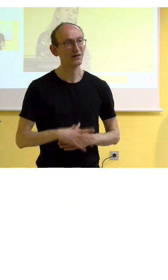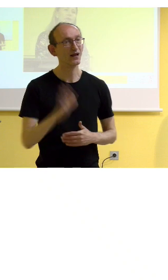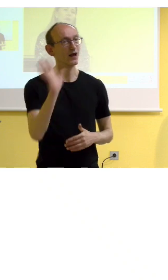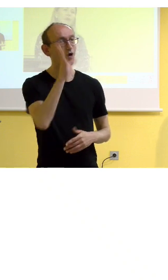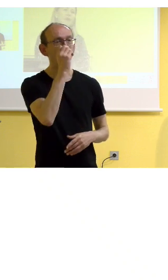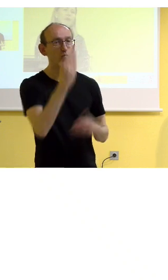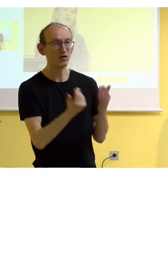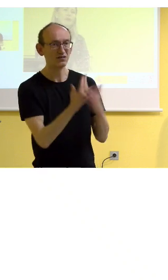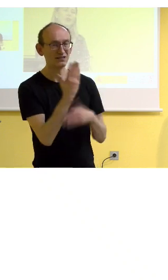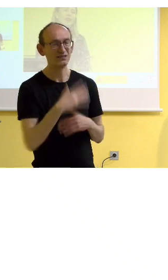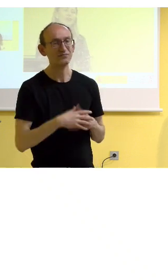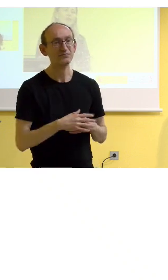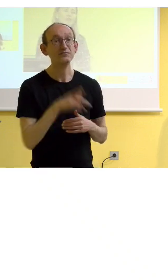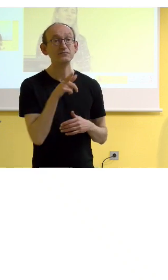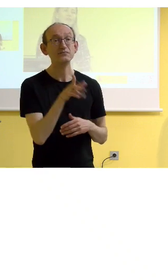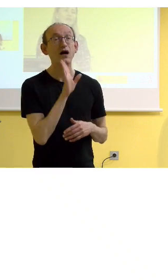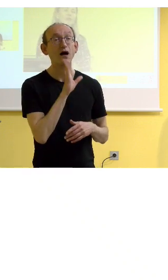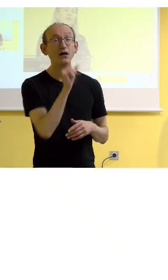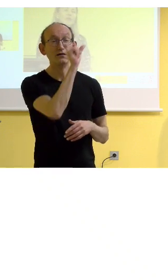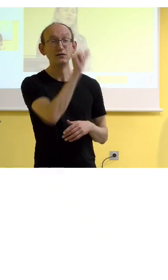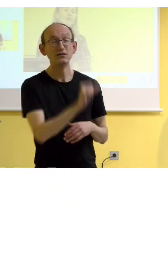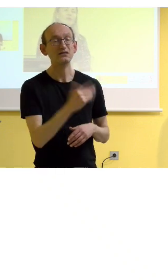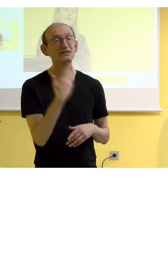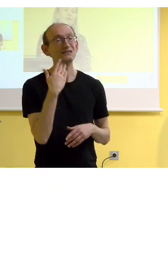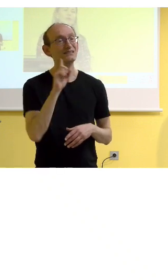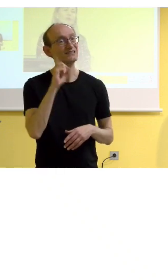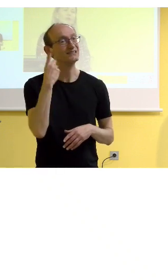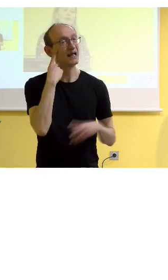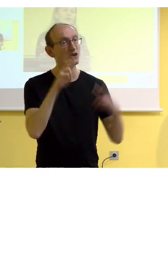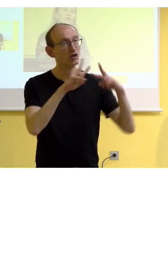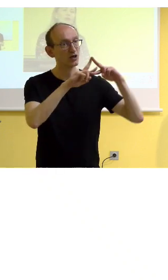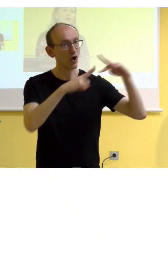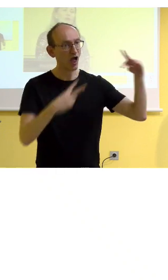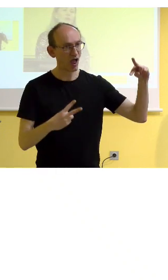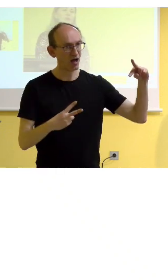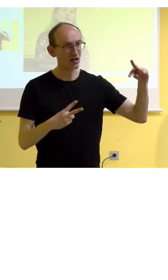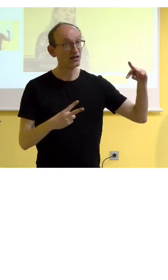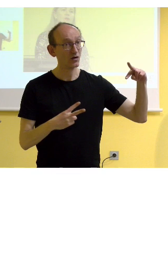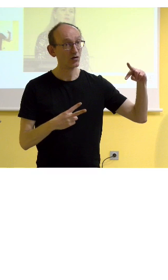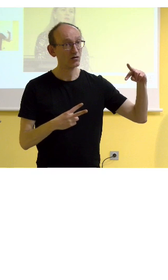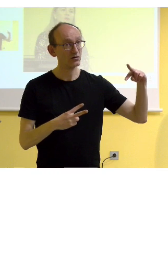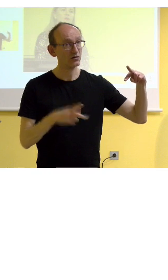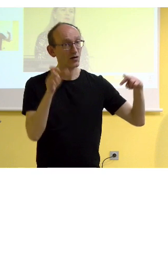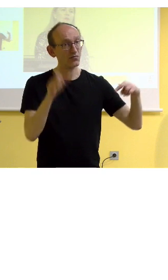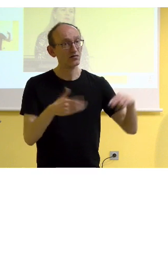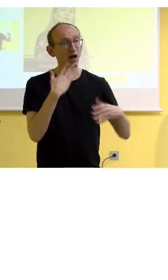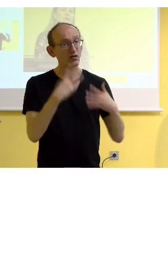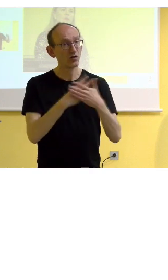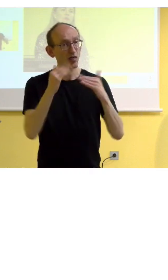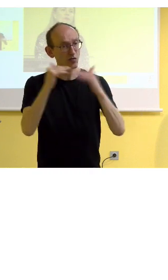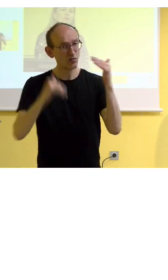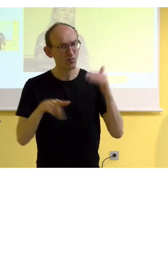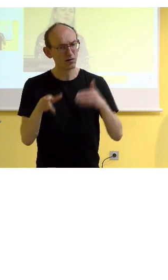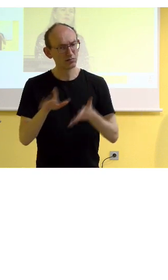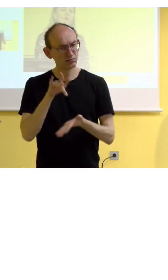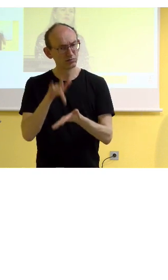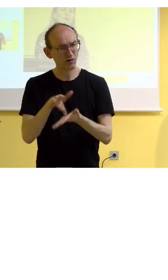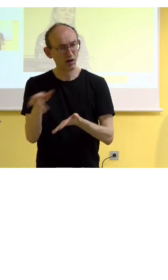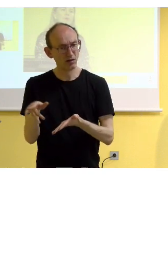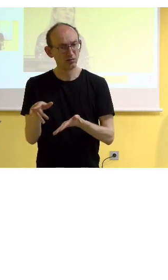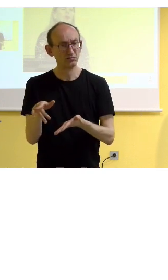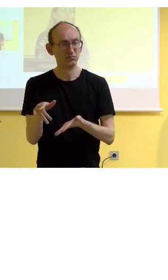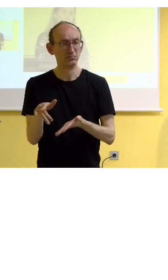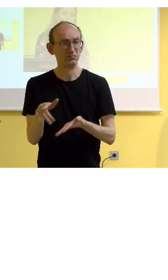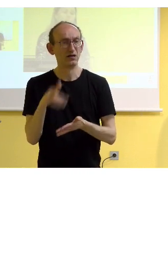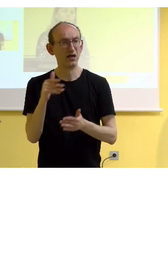Hola, buenos días. Hola. Has comentado cuando el diagnóstico genético, el poder hacérselo a un menor. que tiene derecho, claro, a que él decida